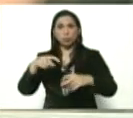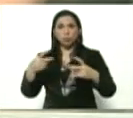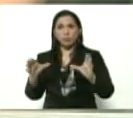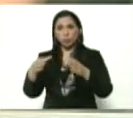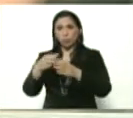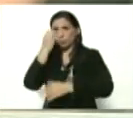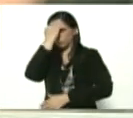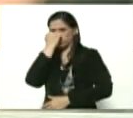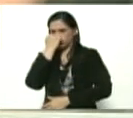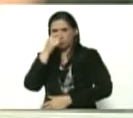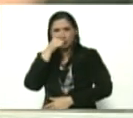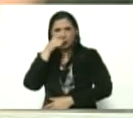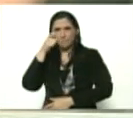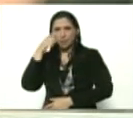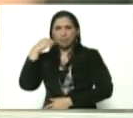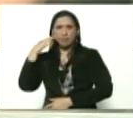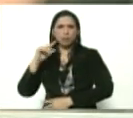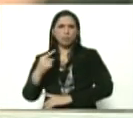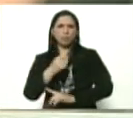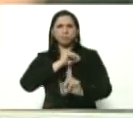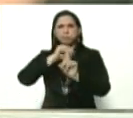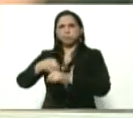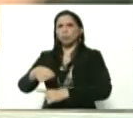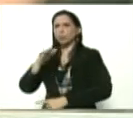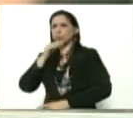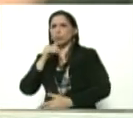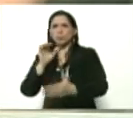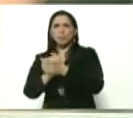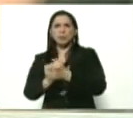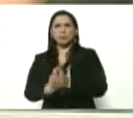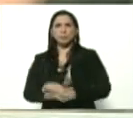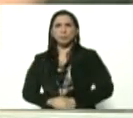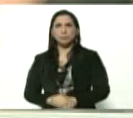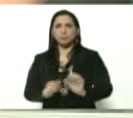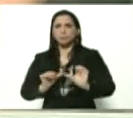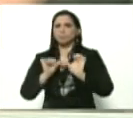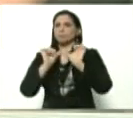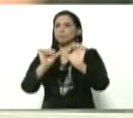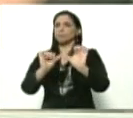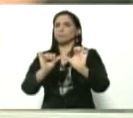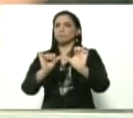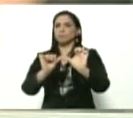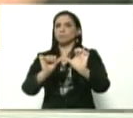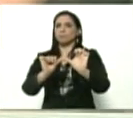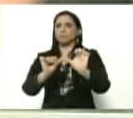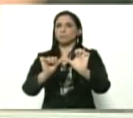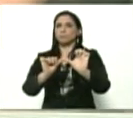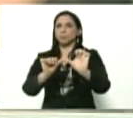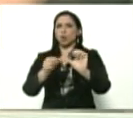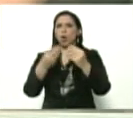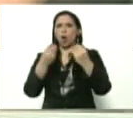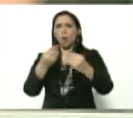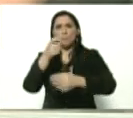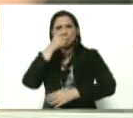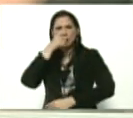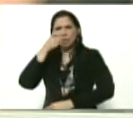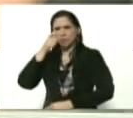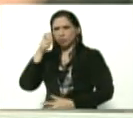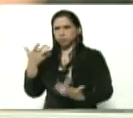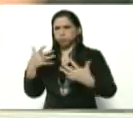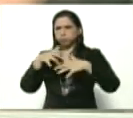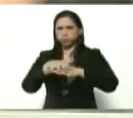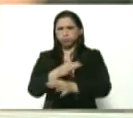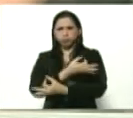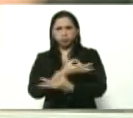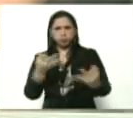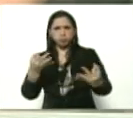la operación Negro Primero, aplastamiento del enemigo, continúa como una operación conjunta,